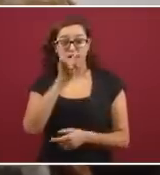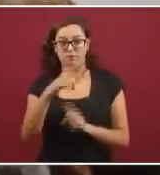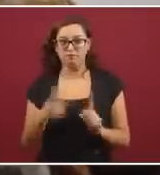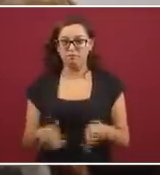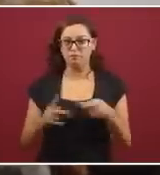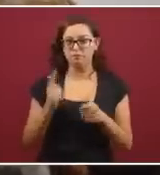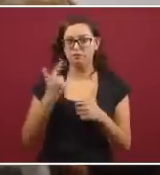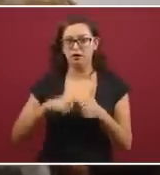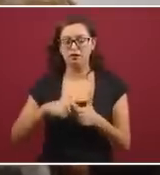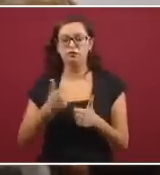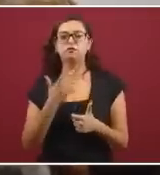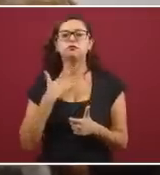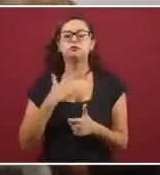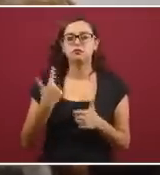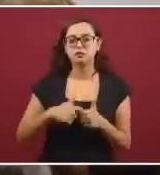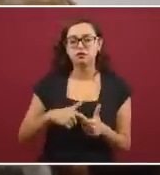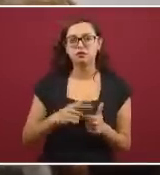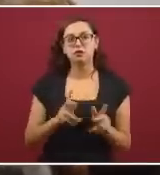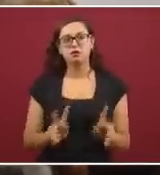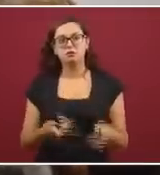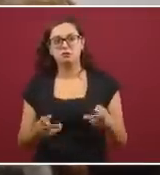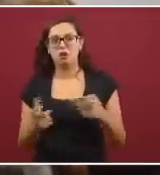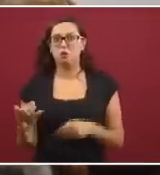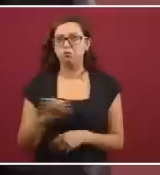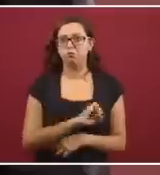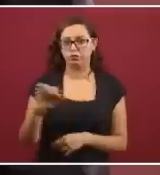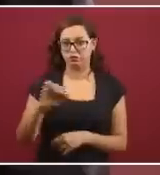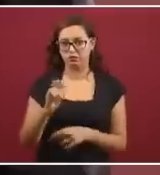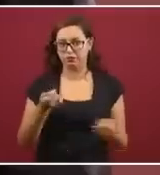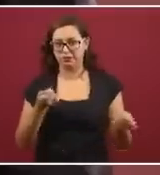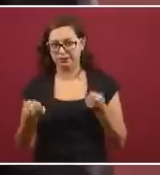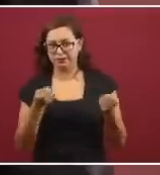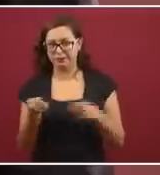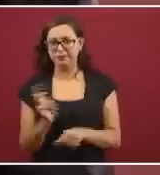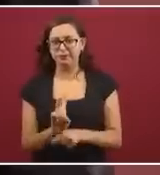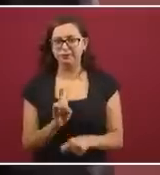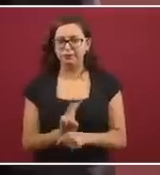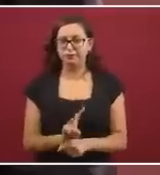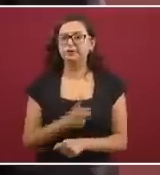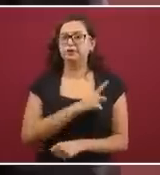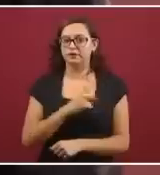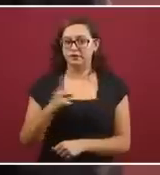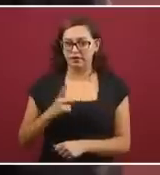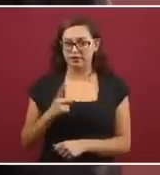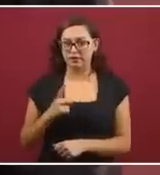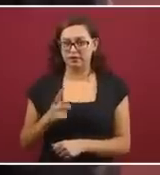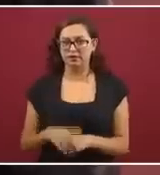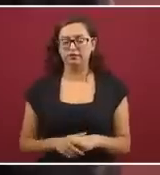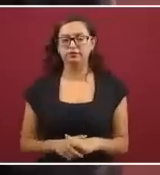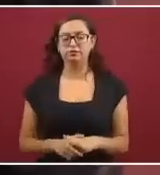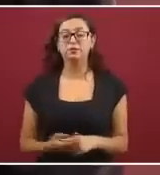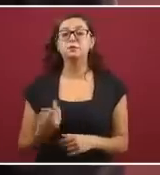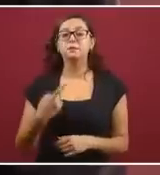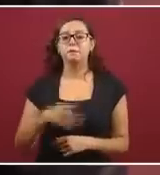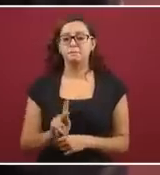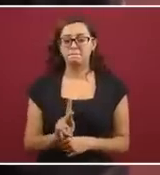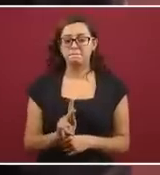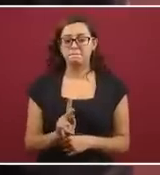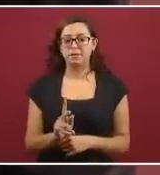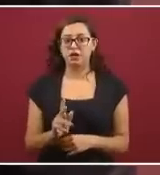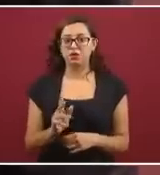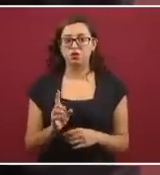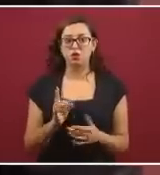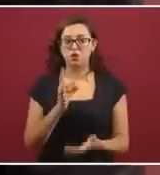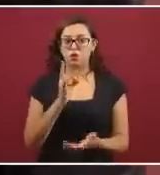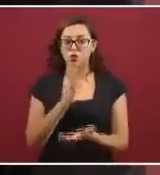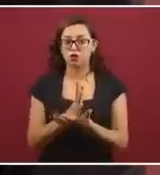en cuanto a los precios de energéticos al consumidor pero en general